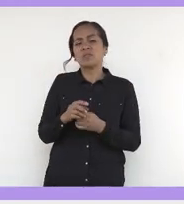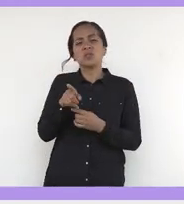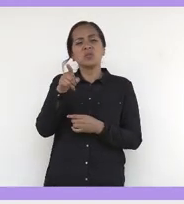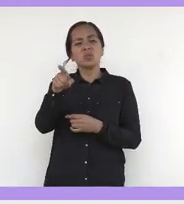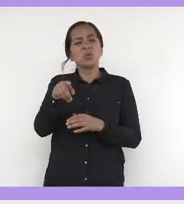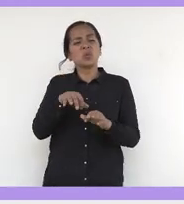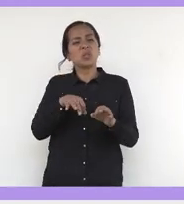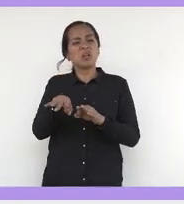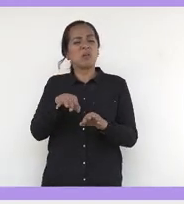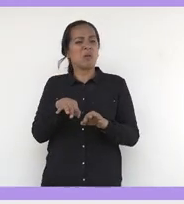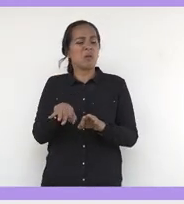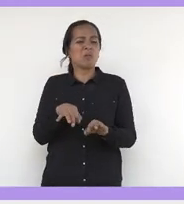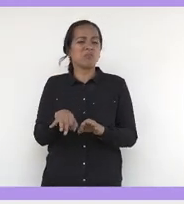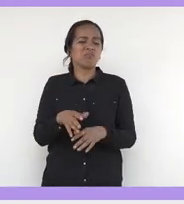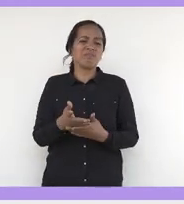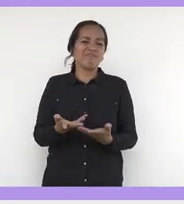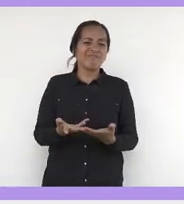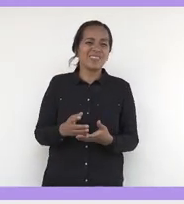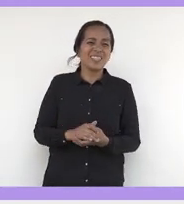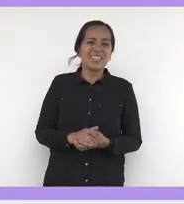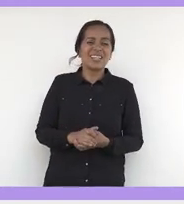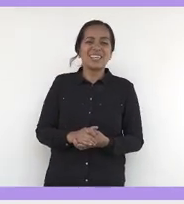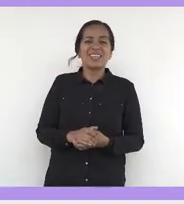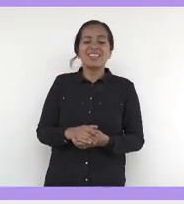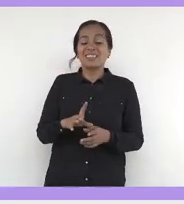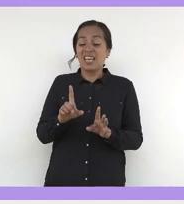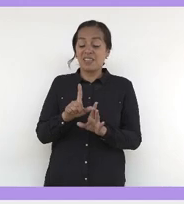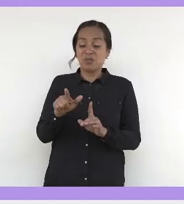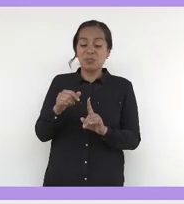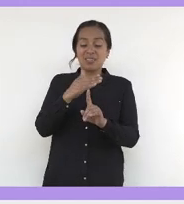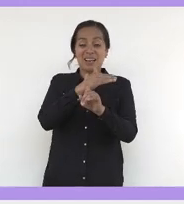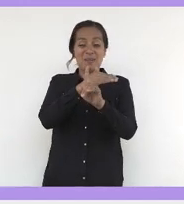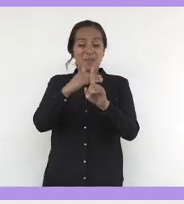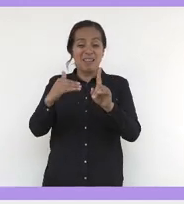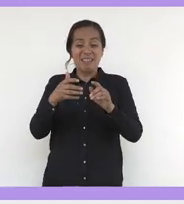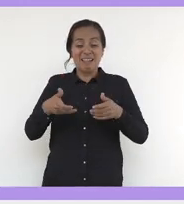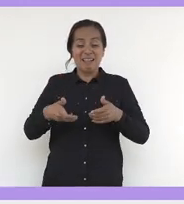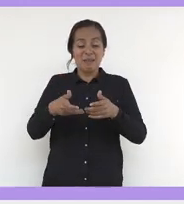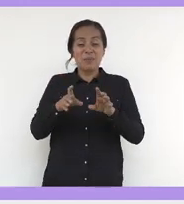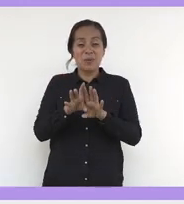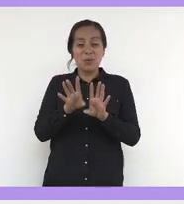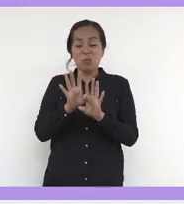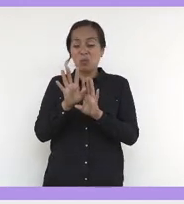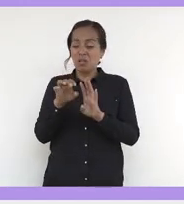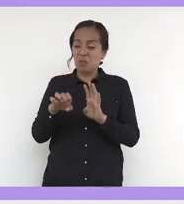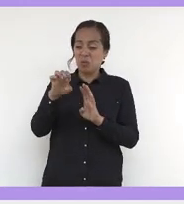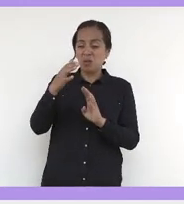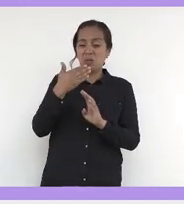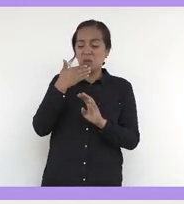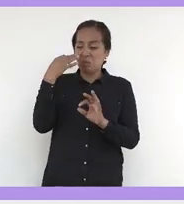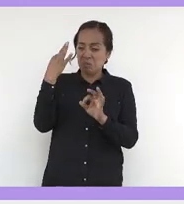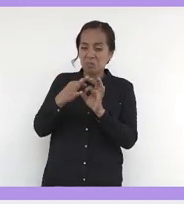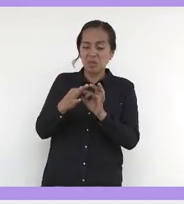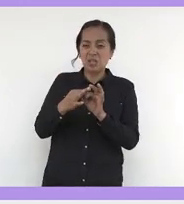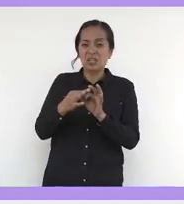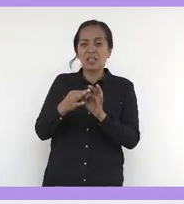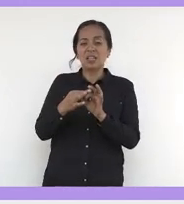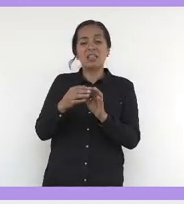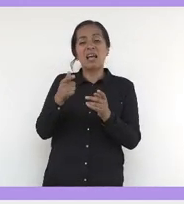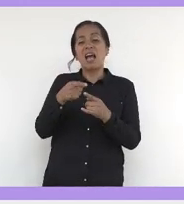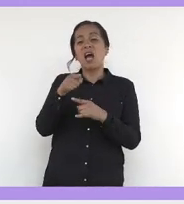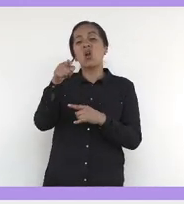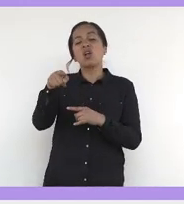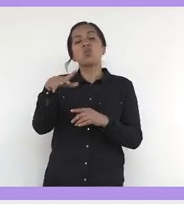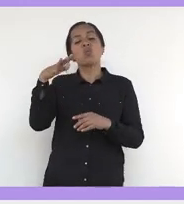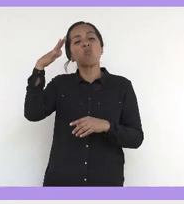Aunque tu trabajo esté hablando de pronto estás a la mitad del camino y y ni siquiera estás o sea y es como no ya o sea ahora ya estás muy